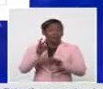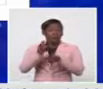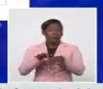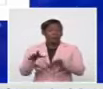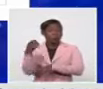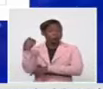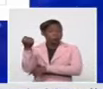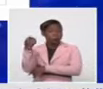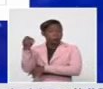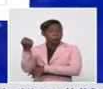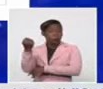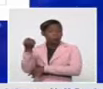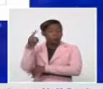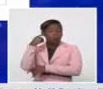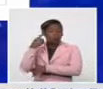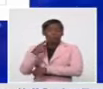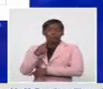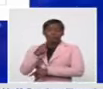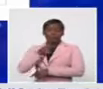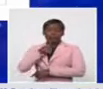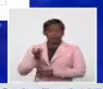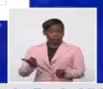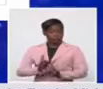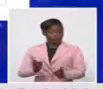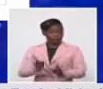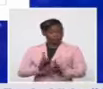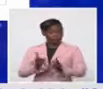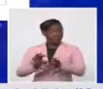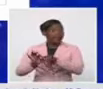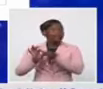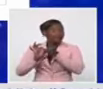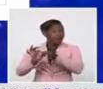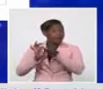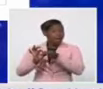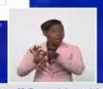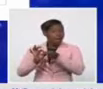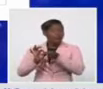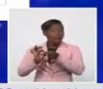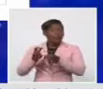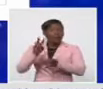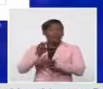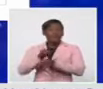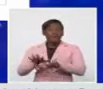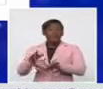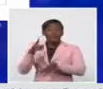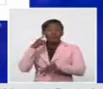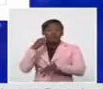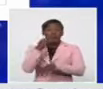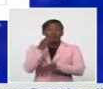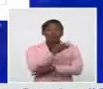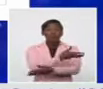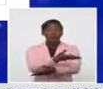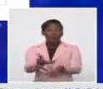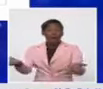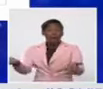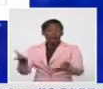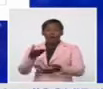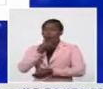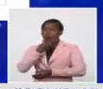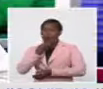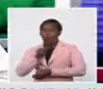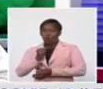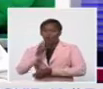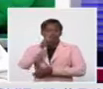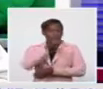este comportamiento, que en ocasiones no respeta ni edad, ni personas que no tengan